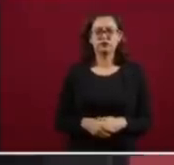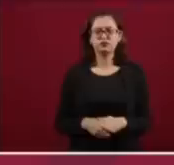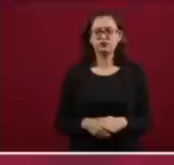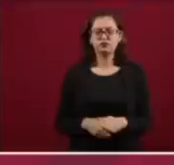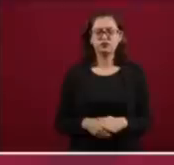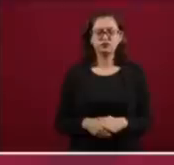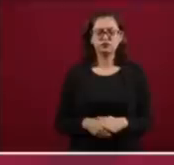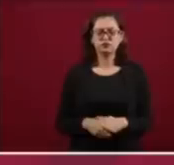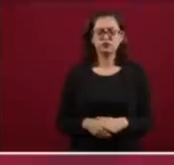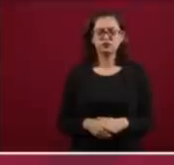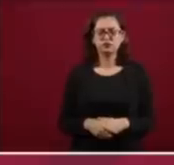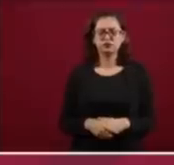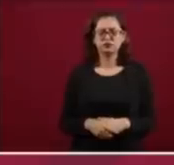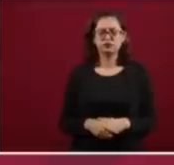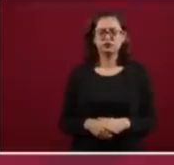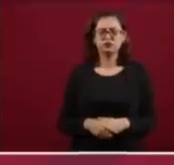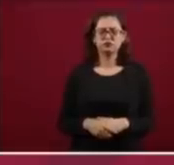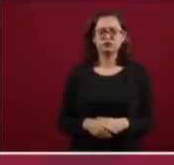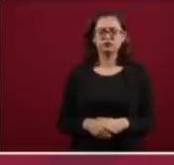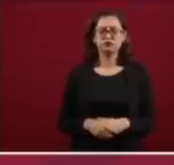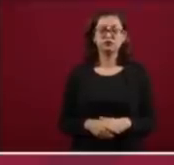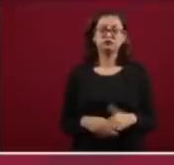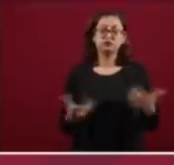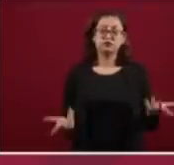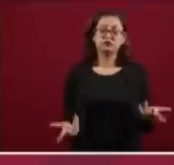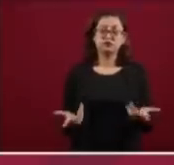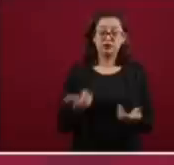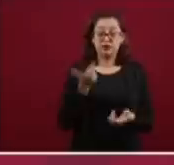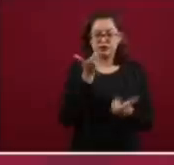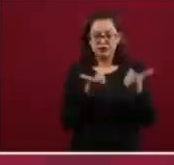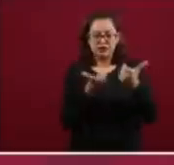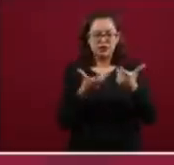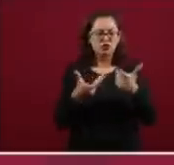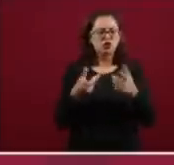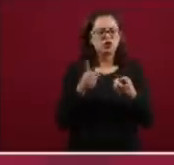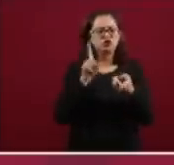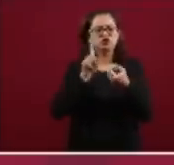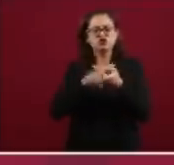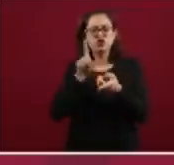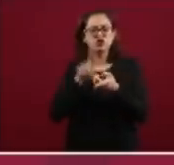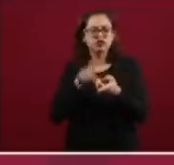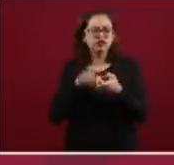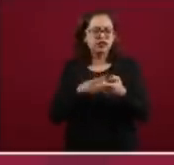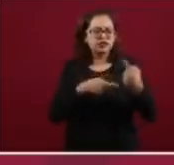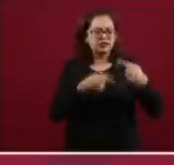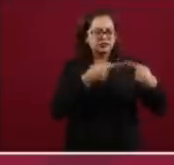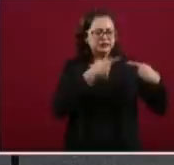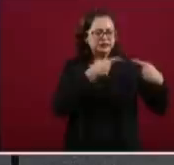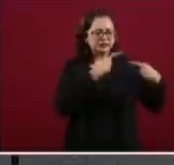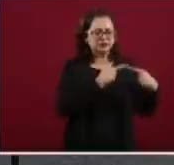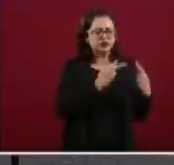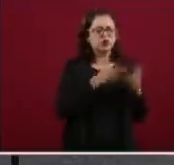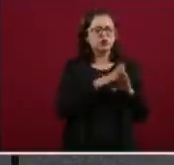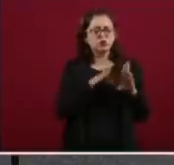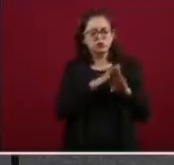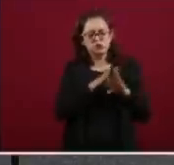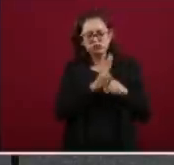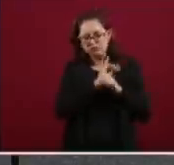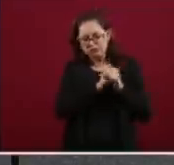qué se le tiene que seguir la pista al dinero hay cosas que no se pueden ocultar